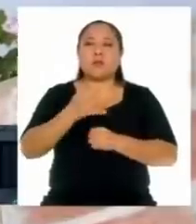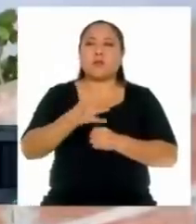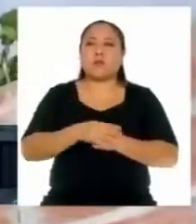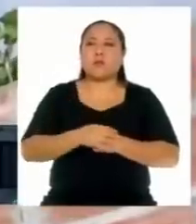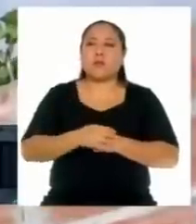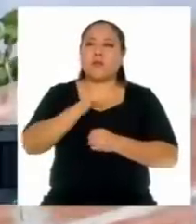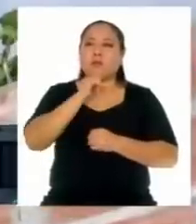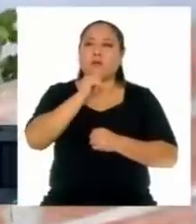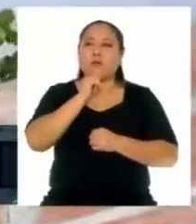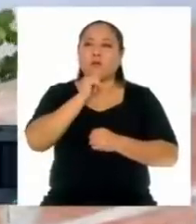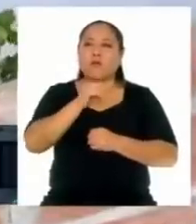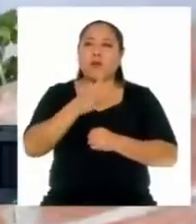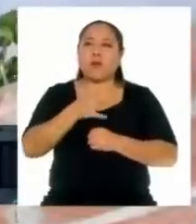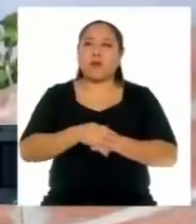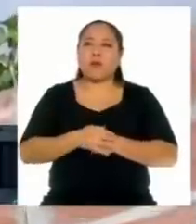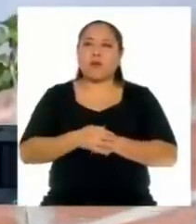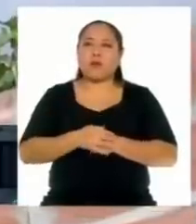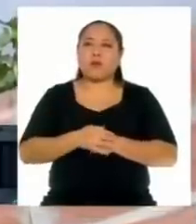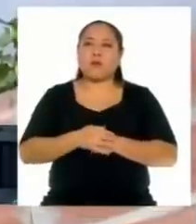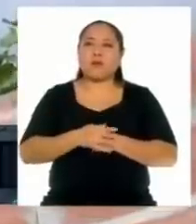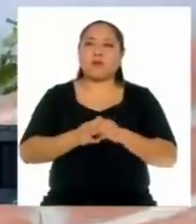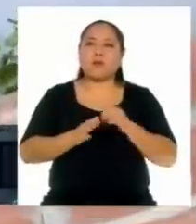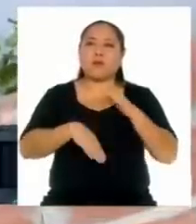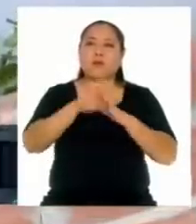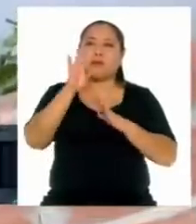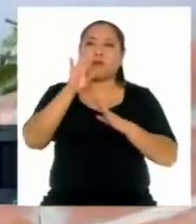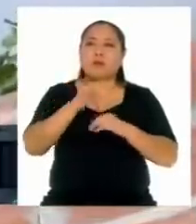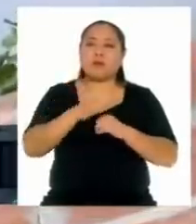40%, algo más del